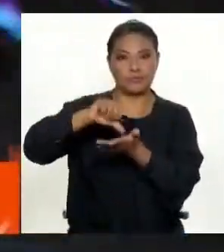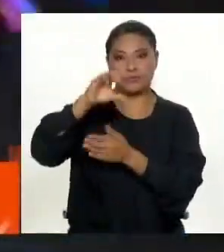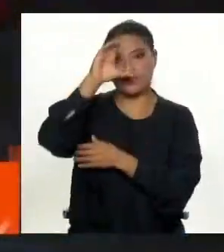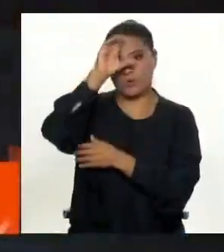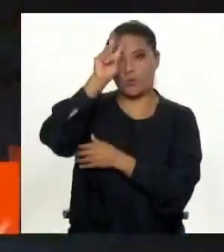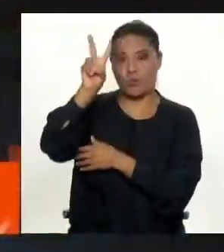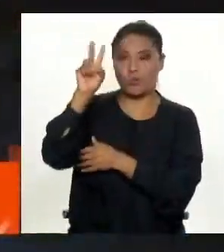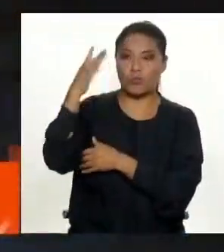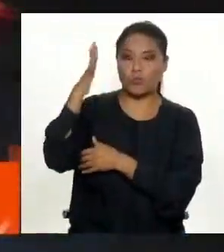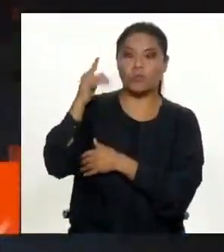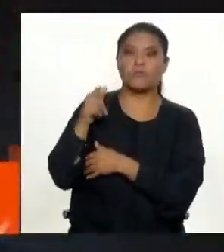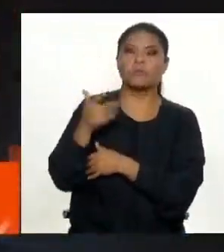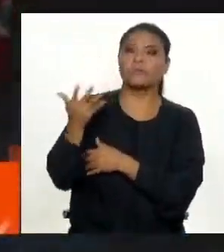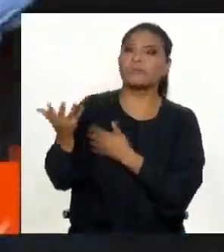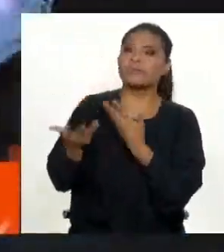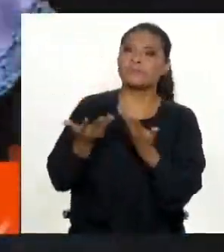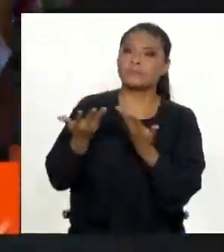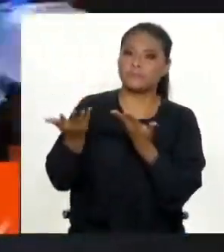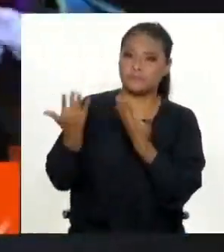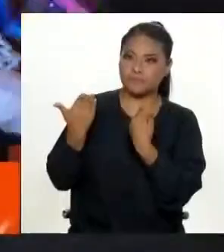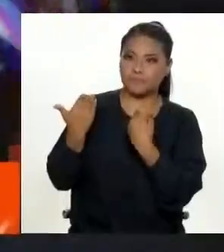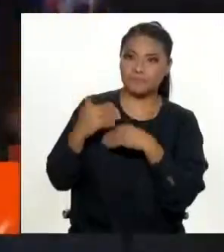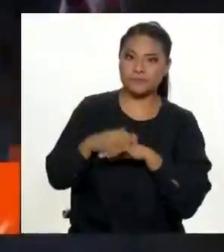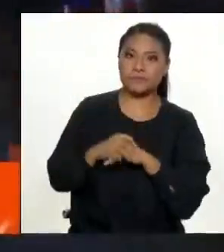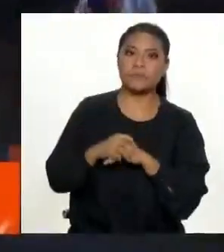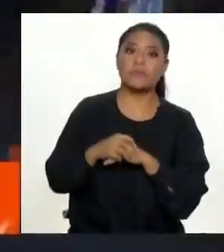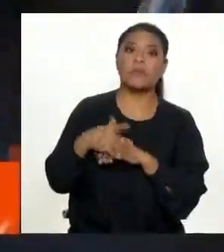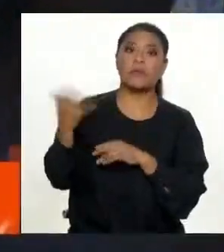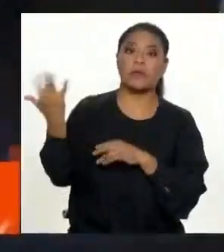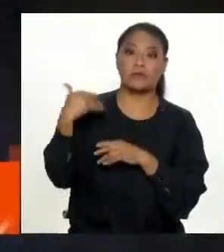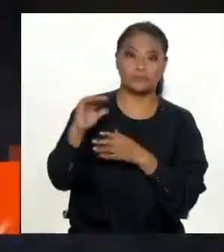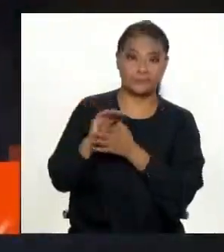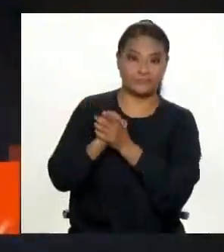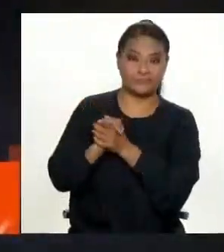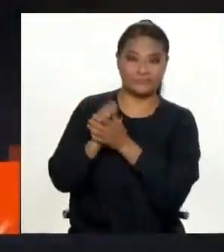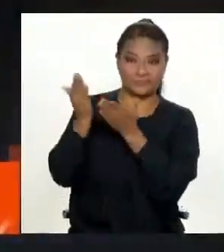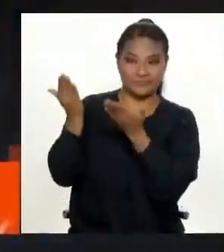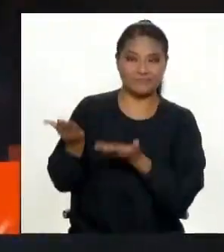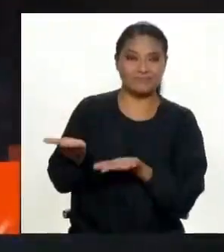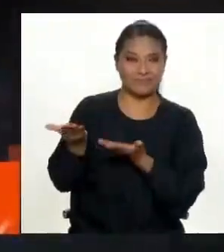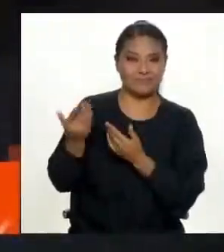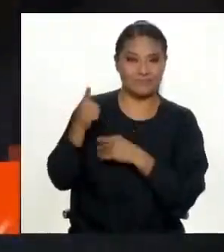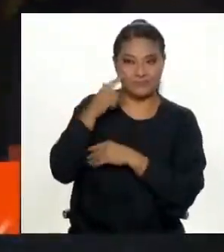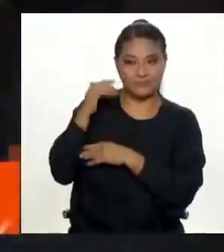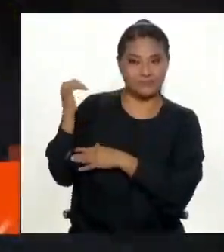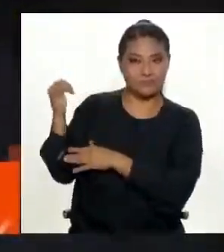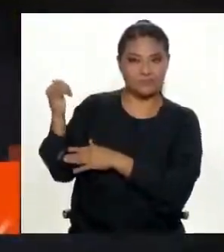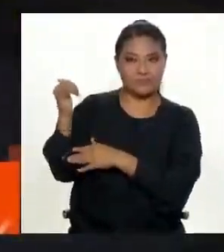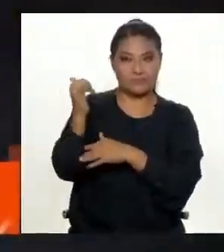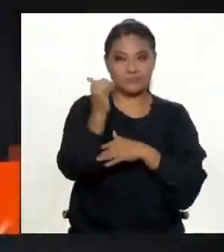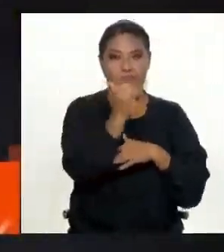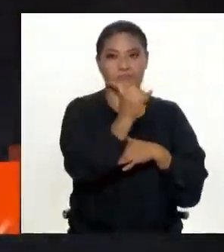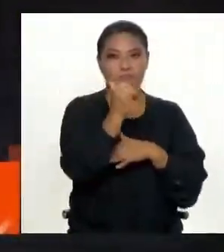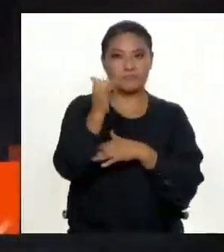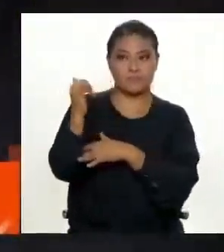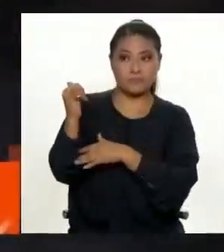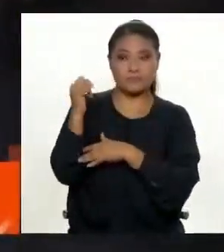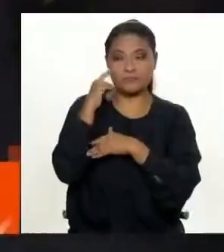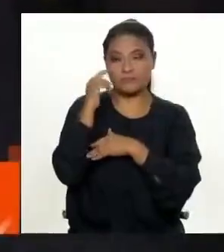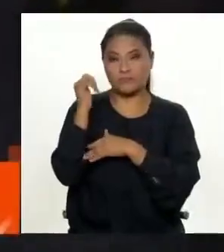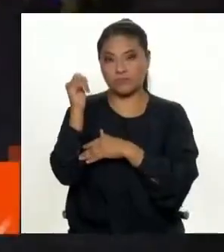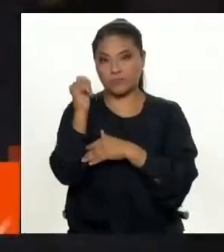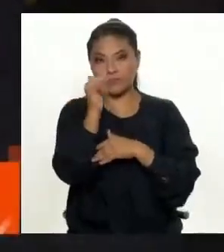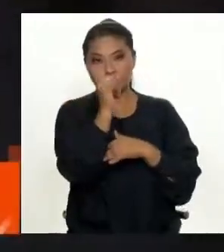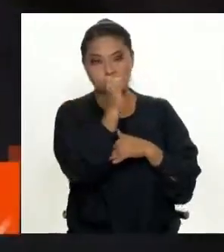a ver, vamos a retroceder, vamos a pedirle a nuestro compañero Miguel Ángel Huamán, quien está registrando